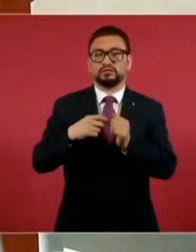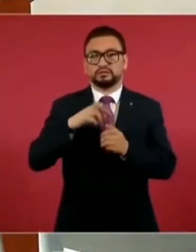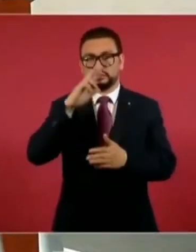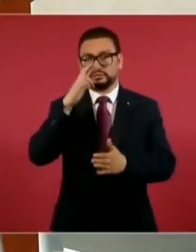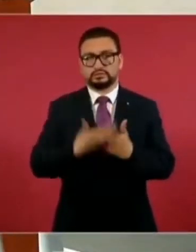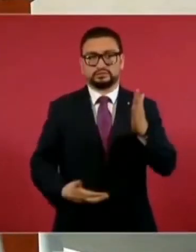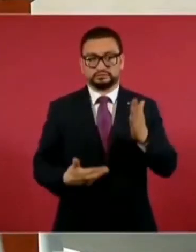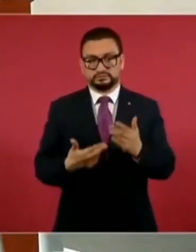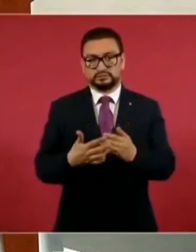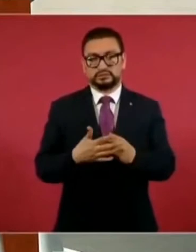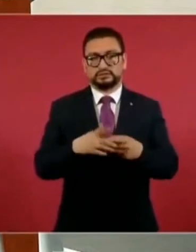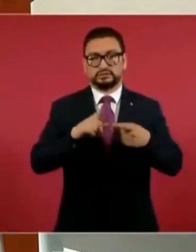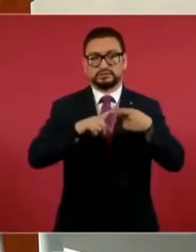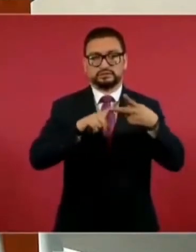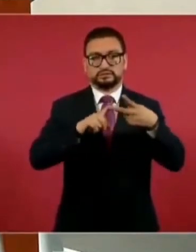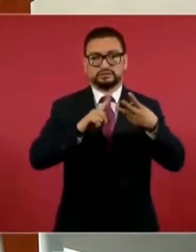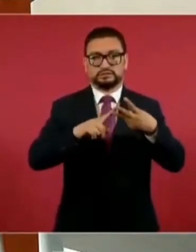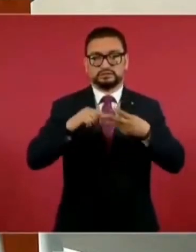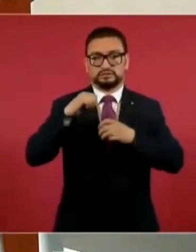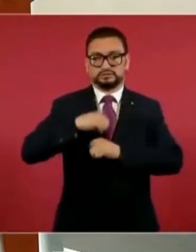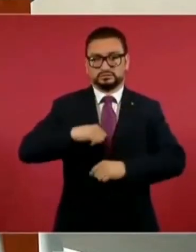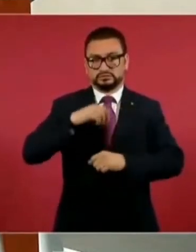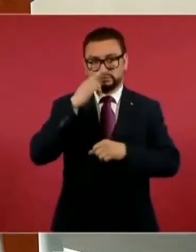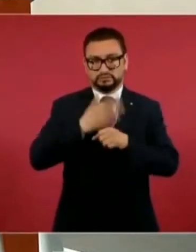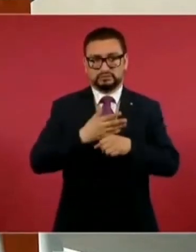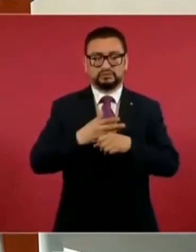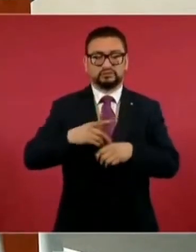3 poderes, sí,